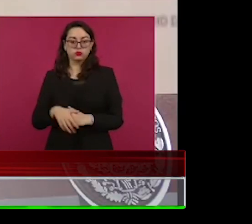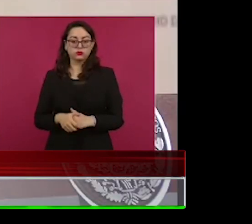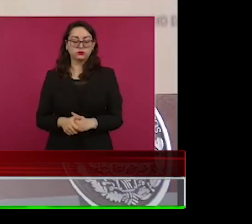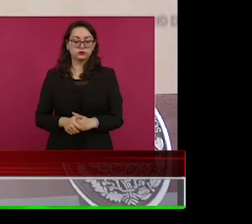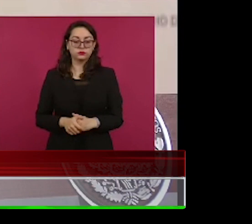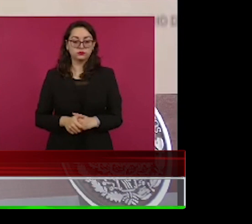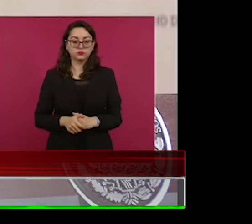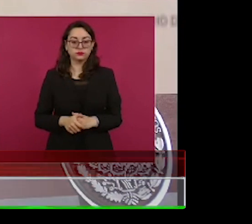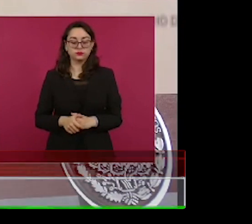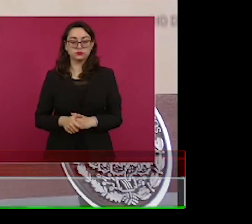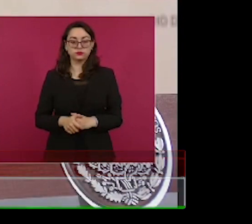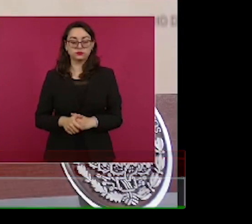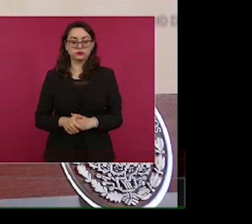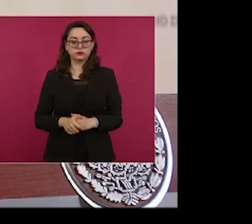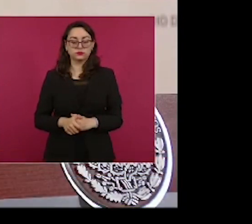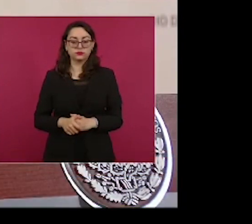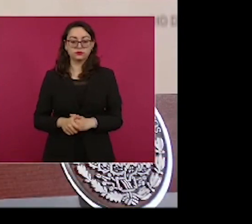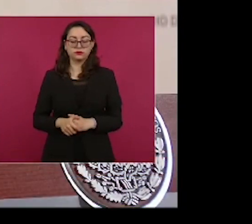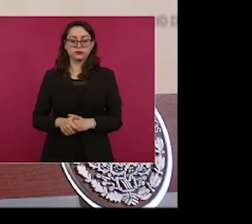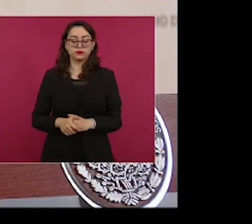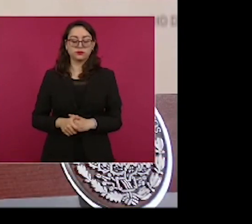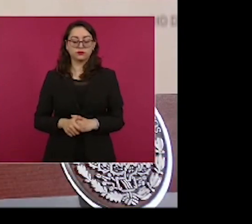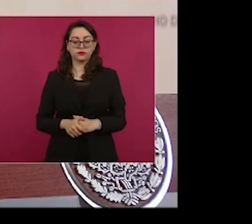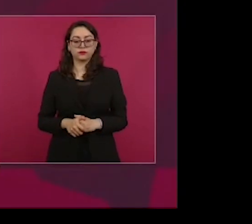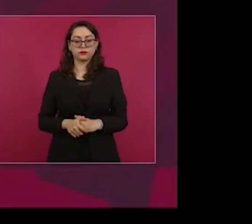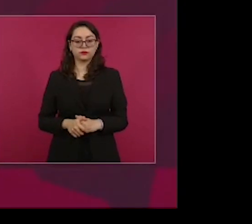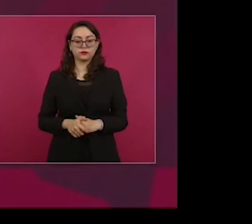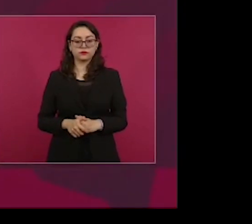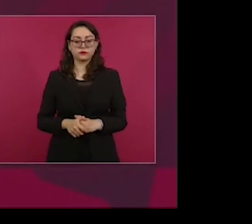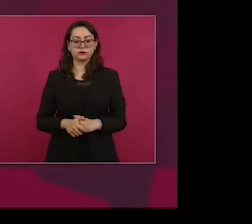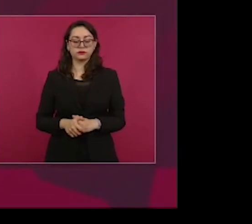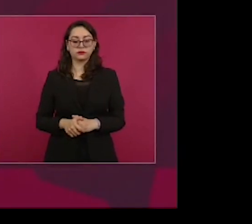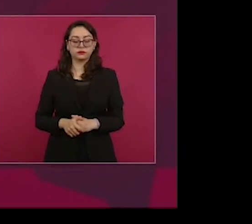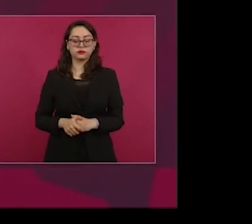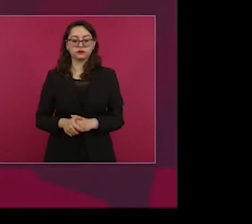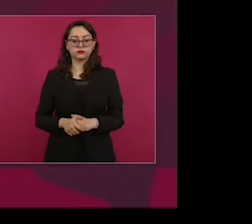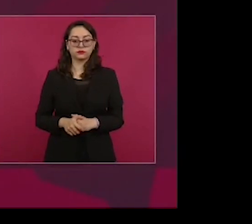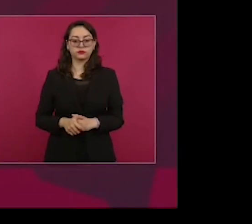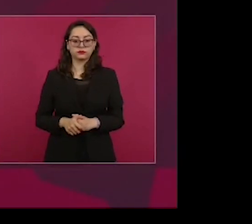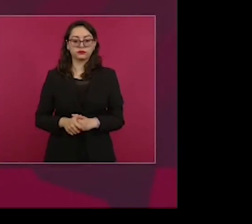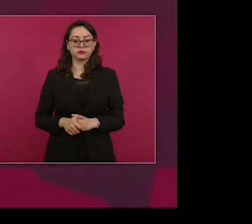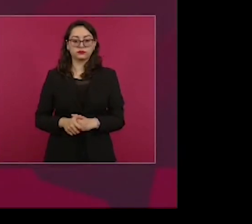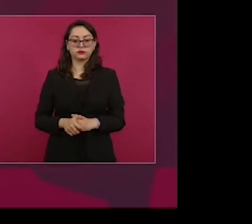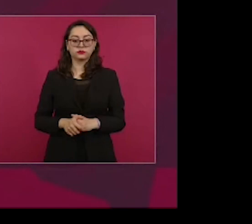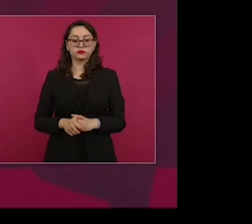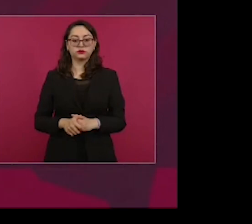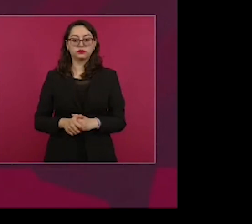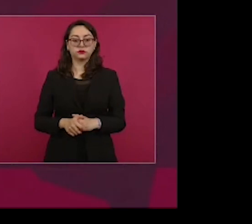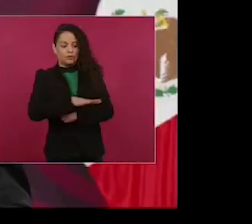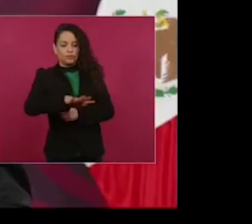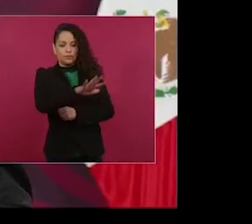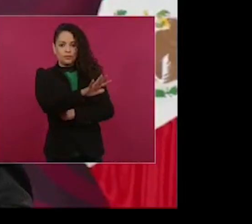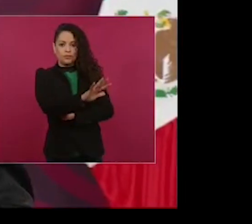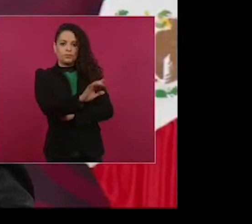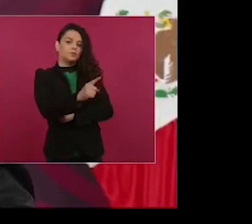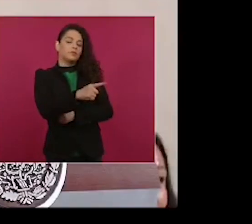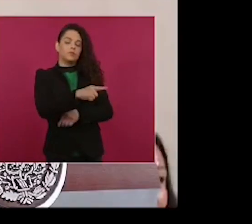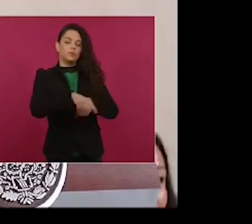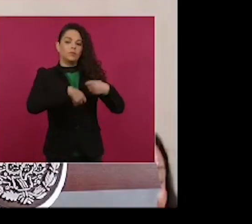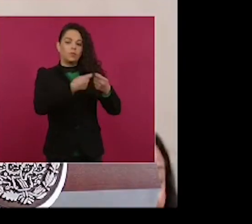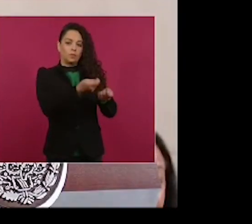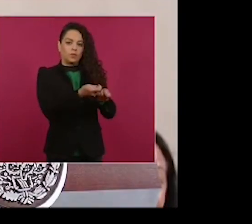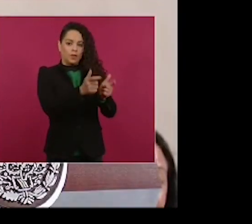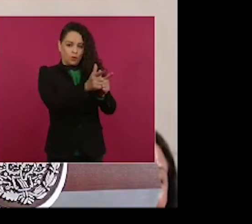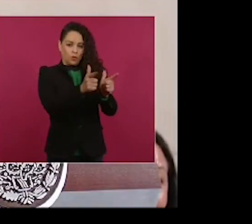se han destinados a becas para estudiantes pobres del país insistió en que eliminar los fideicomisos no va a afectar a los trabajadores porque se